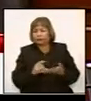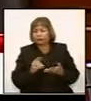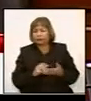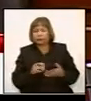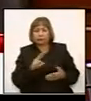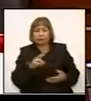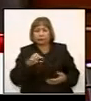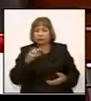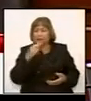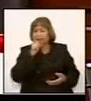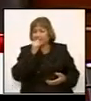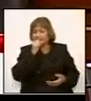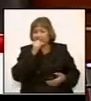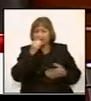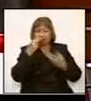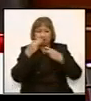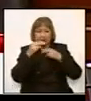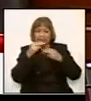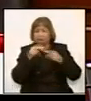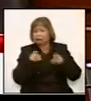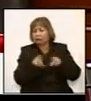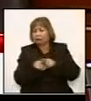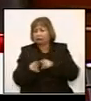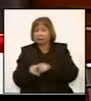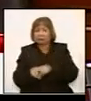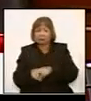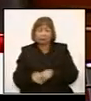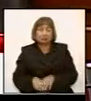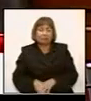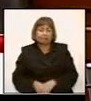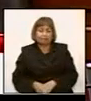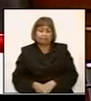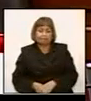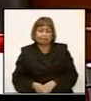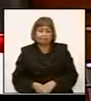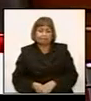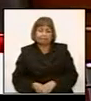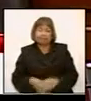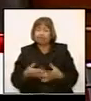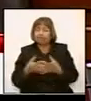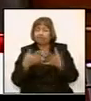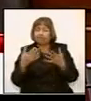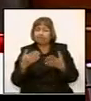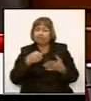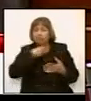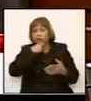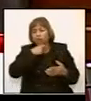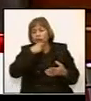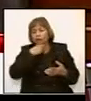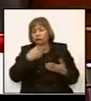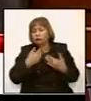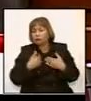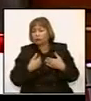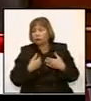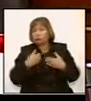en los medios de comunicación, incluso personas de avanzada edad que han tenido una construcción de un